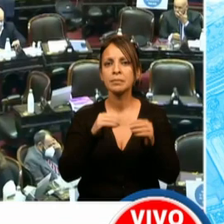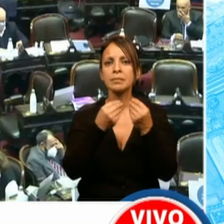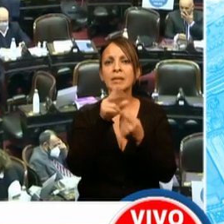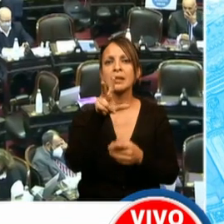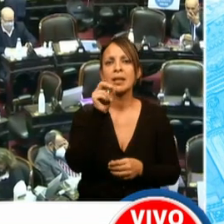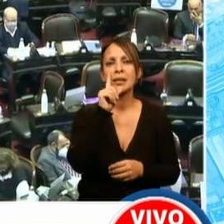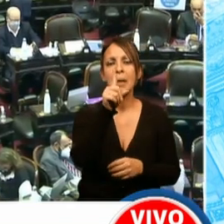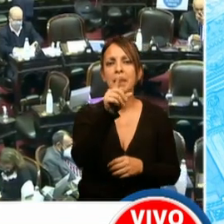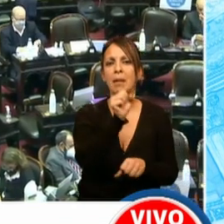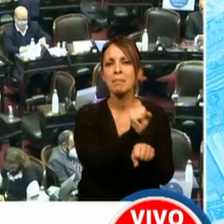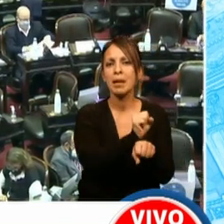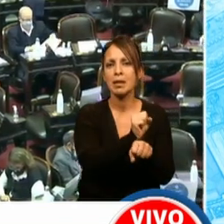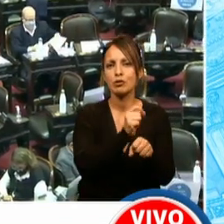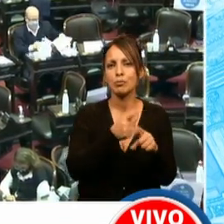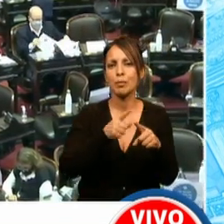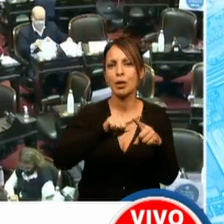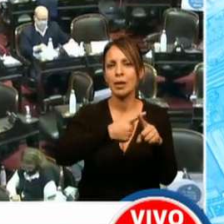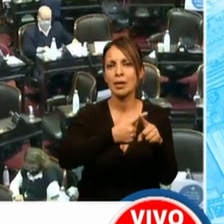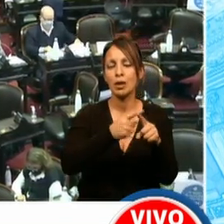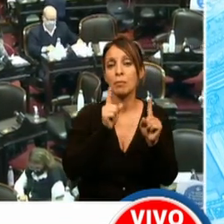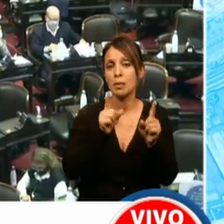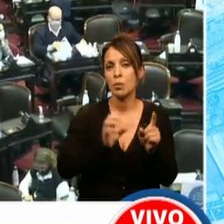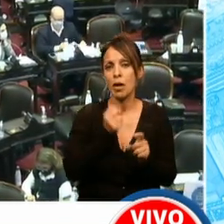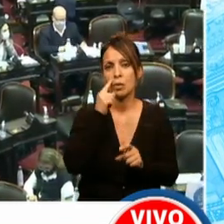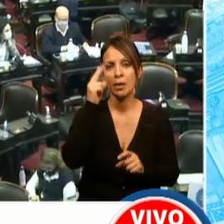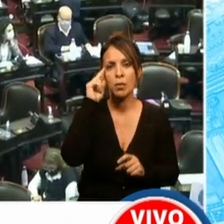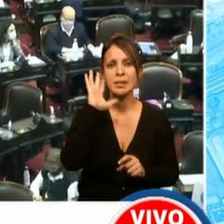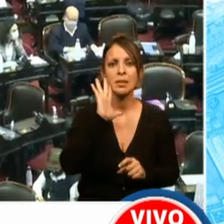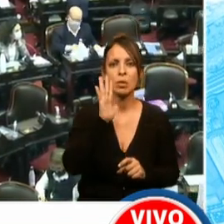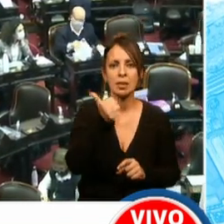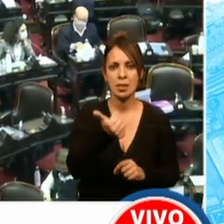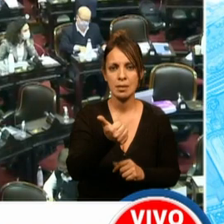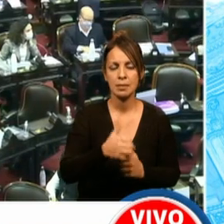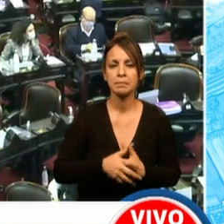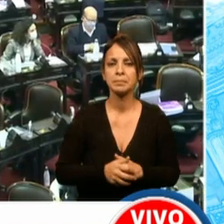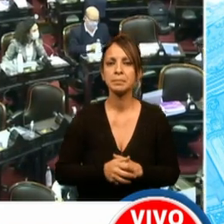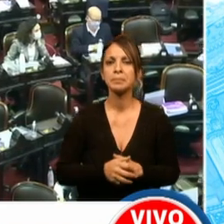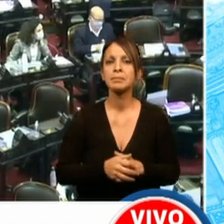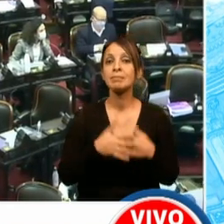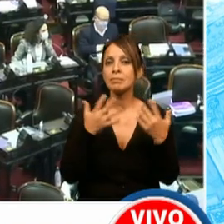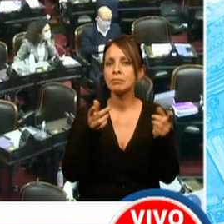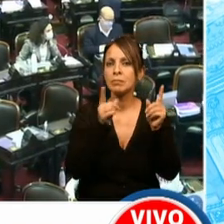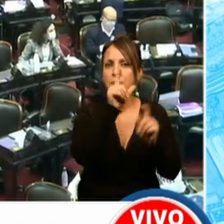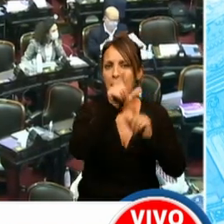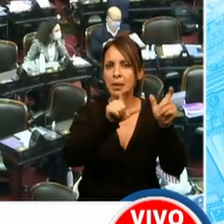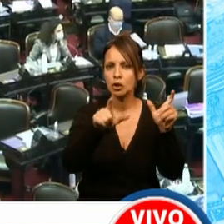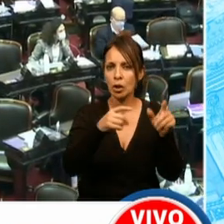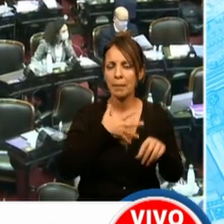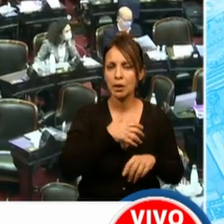presos políticos en el año 56 entonces estos patriotas